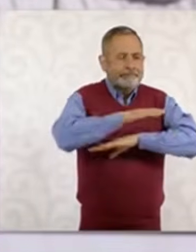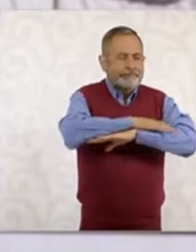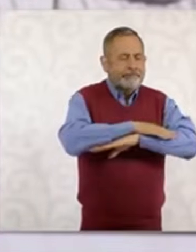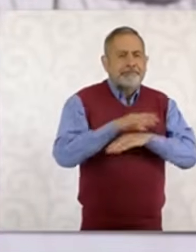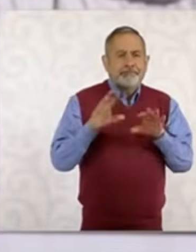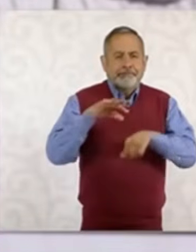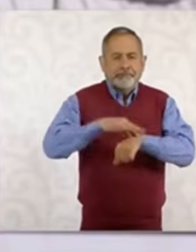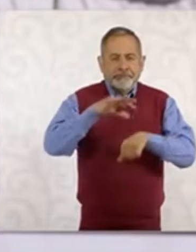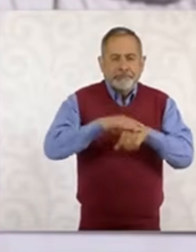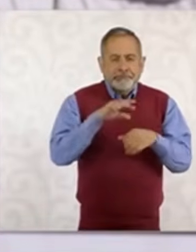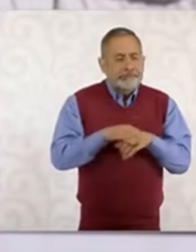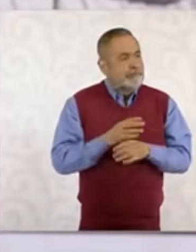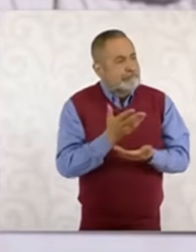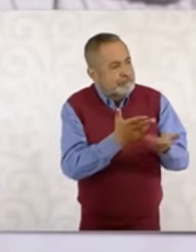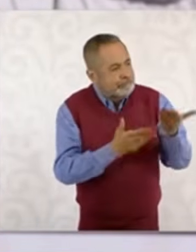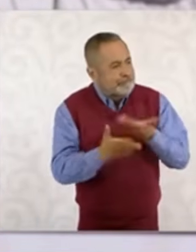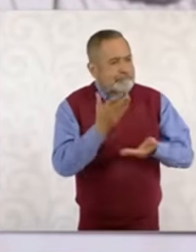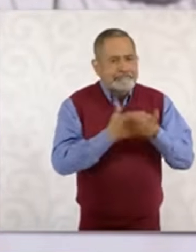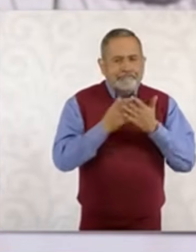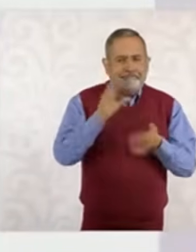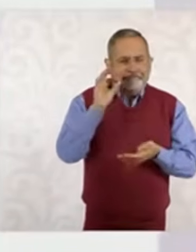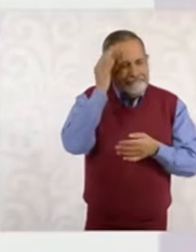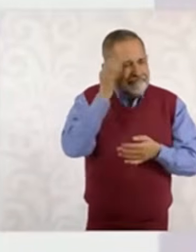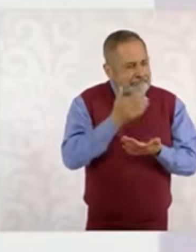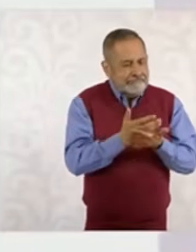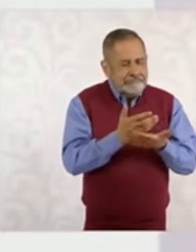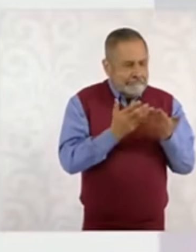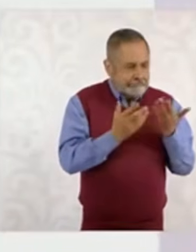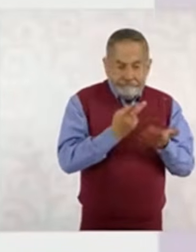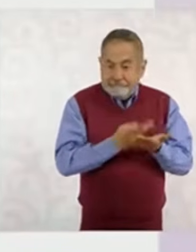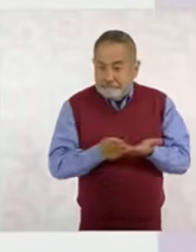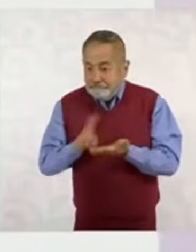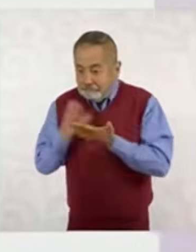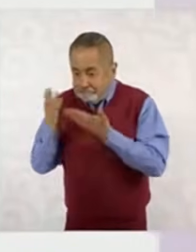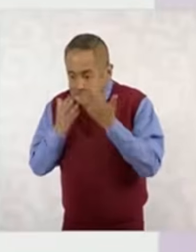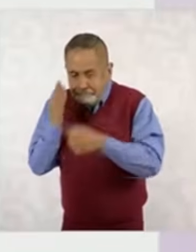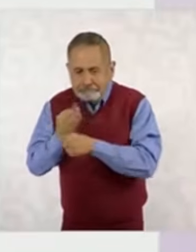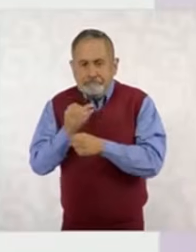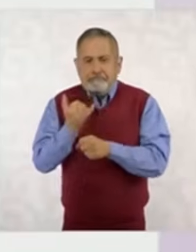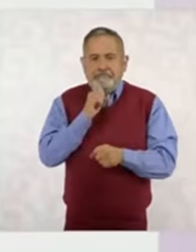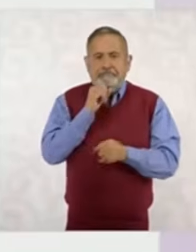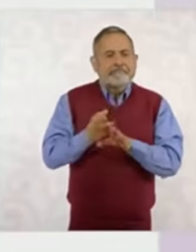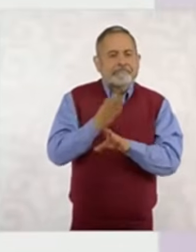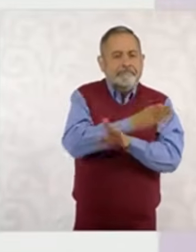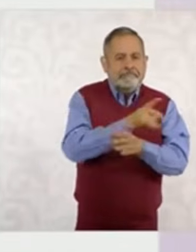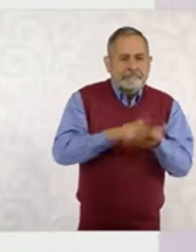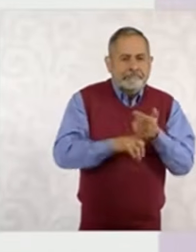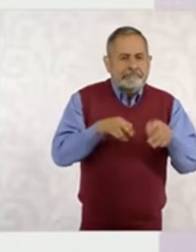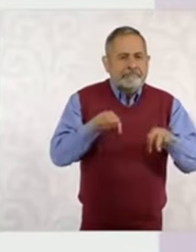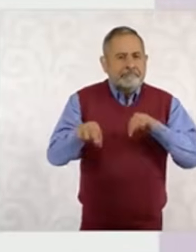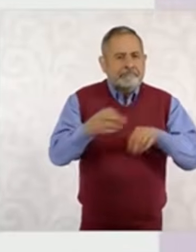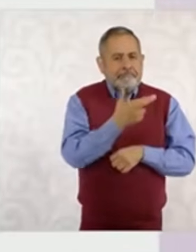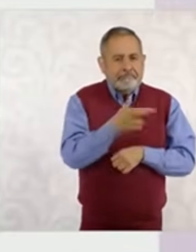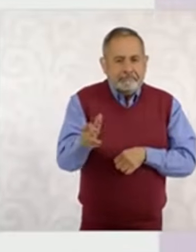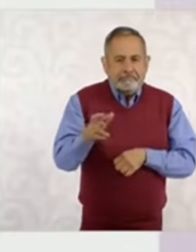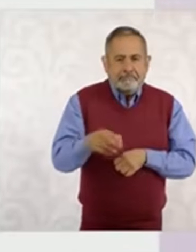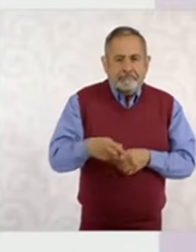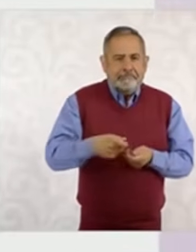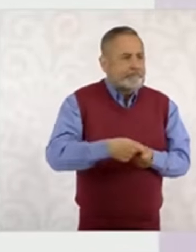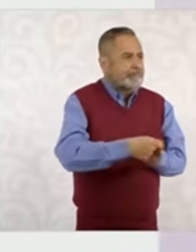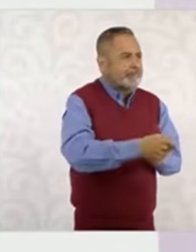consultorio médico mientras estudiaba. Y previo a eso trabajé en un restaurante repartiendo